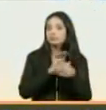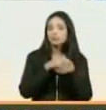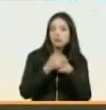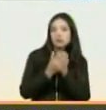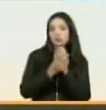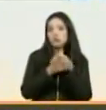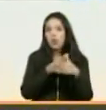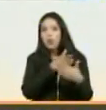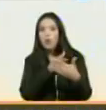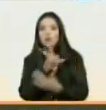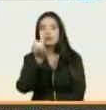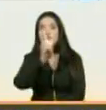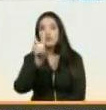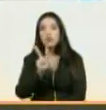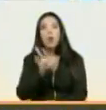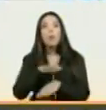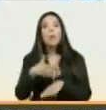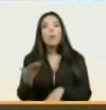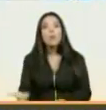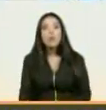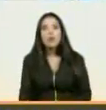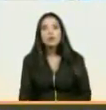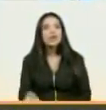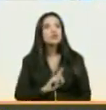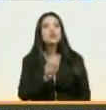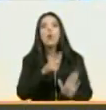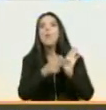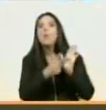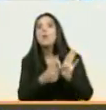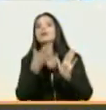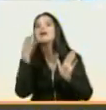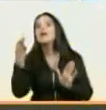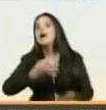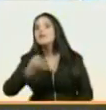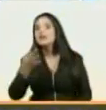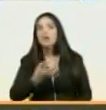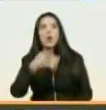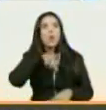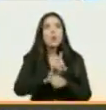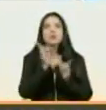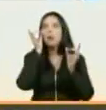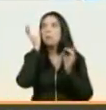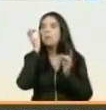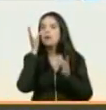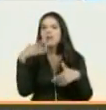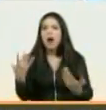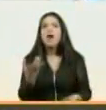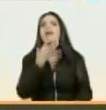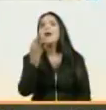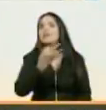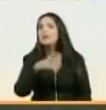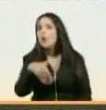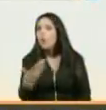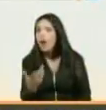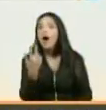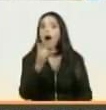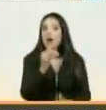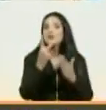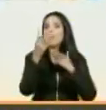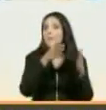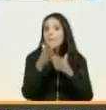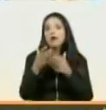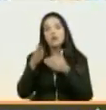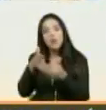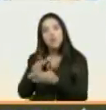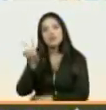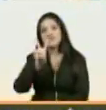contra Venezuela porque no dicen la verdad. Dicen la verdad es que hay un plan conspirativo contra Venezuela. La